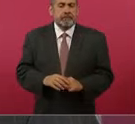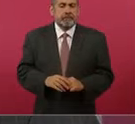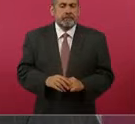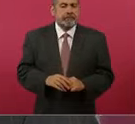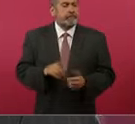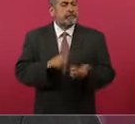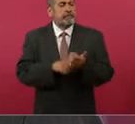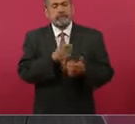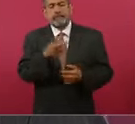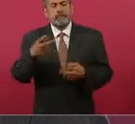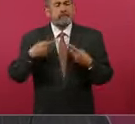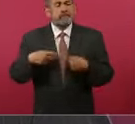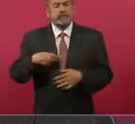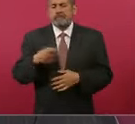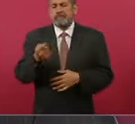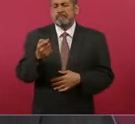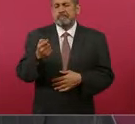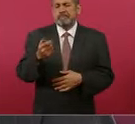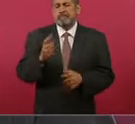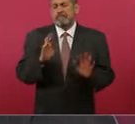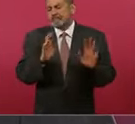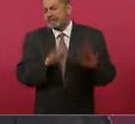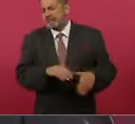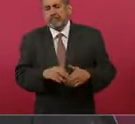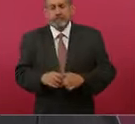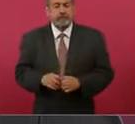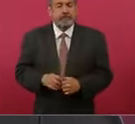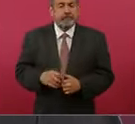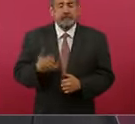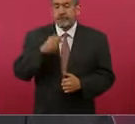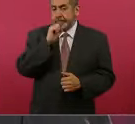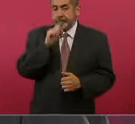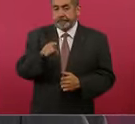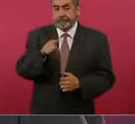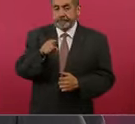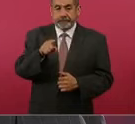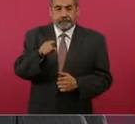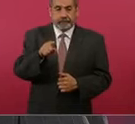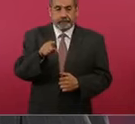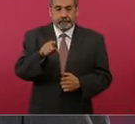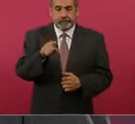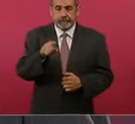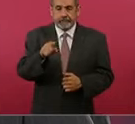son pocos y además también